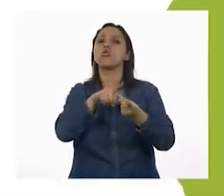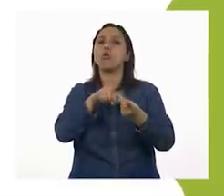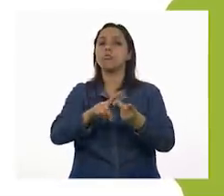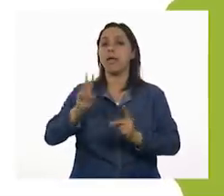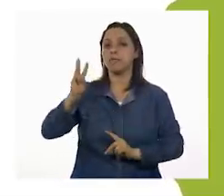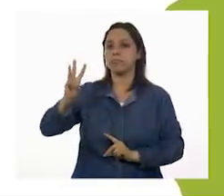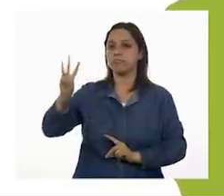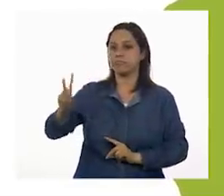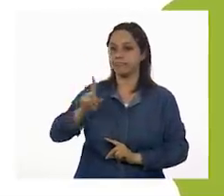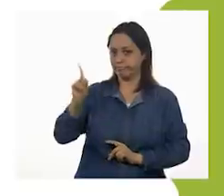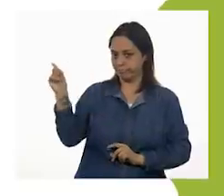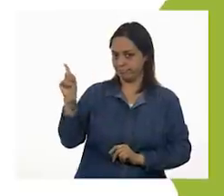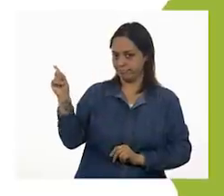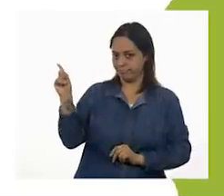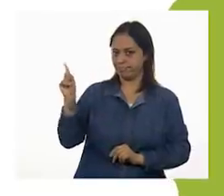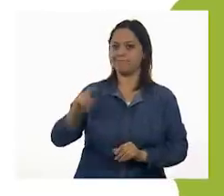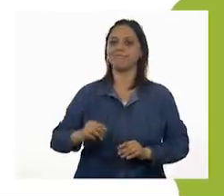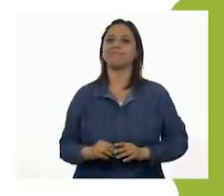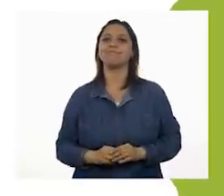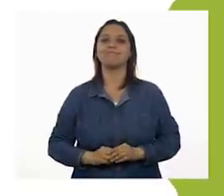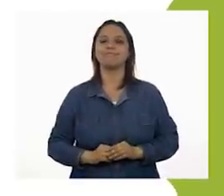liga: